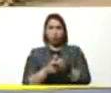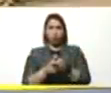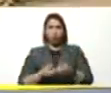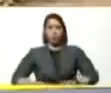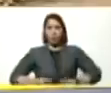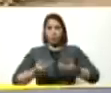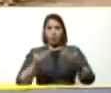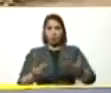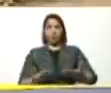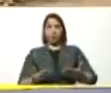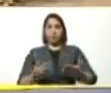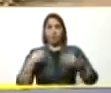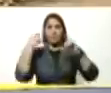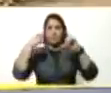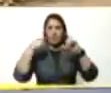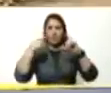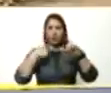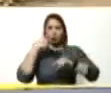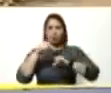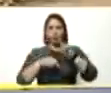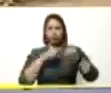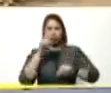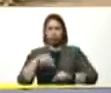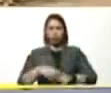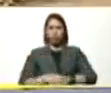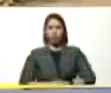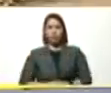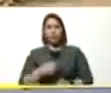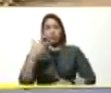este video por mis redes sociales.